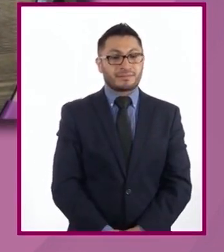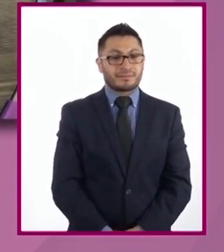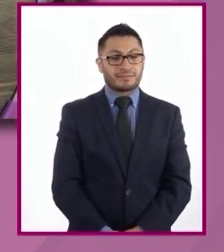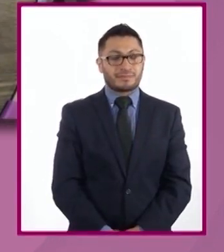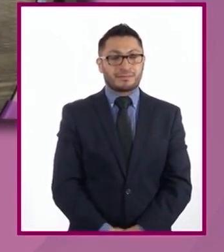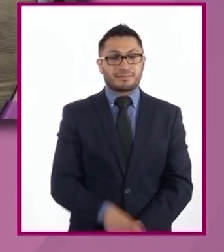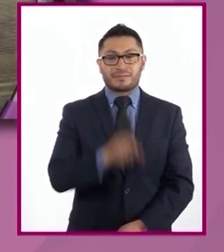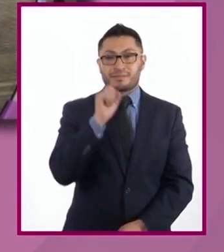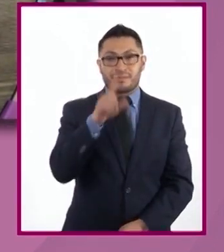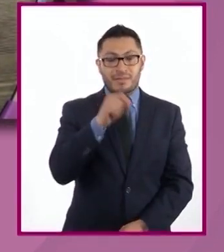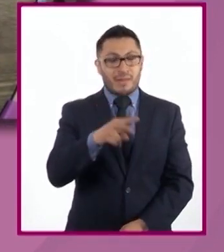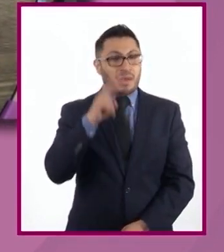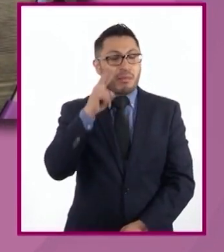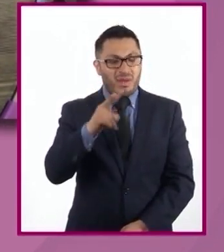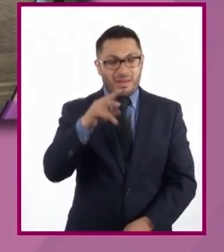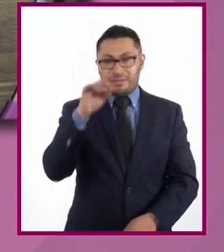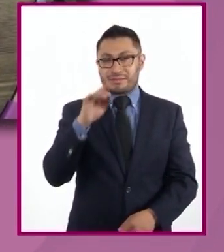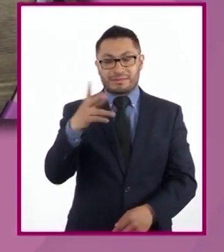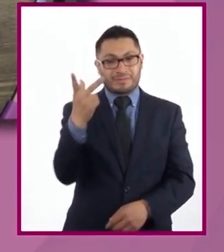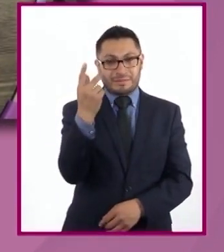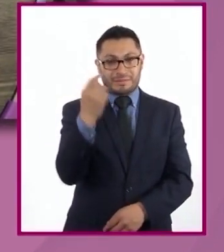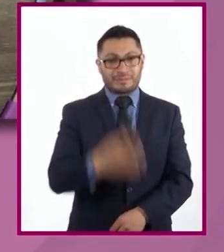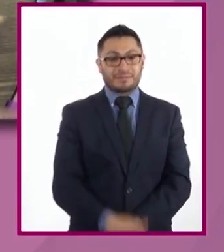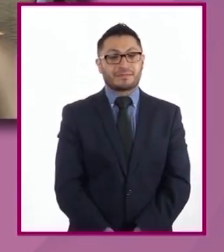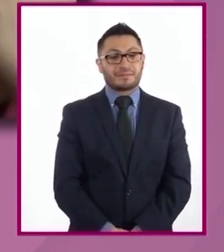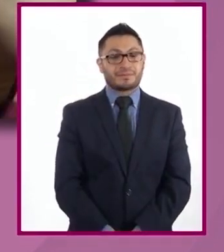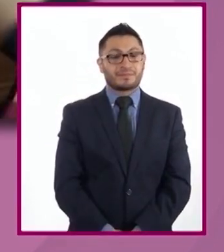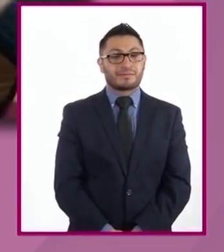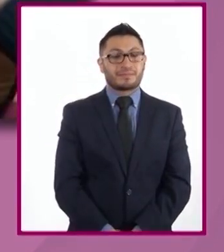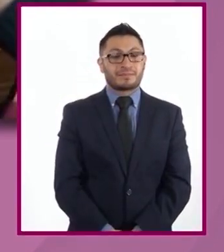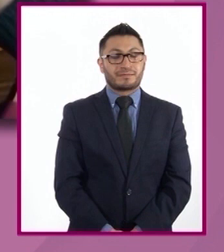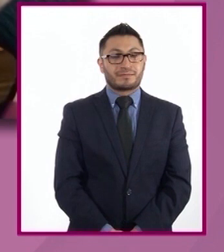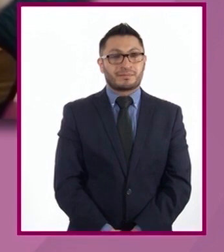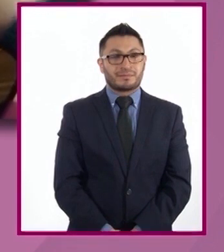Tal cual se está observando en la pantalla.